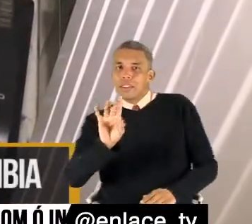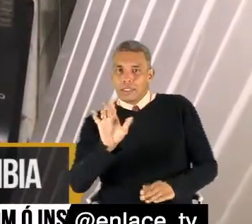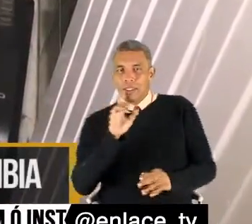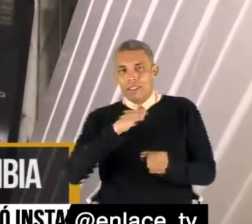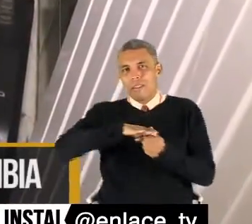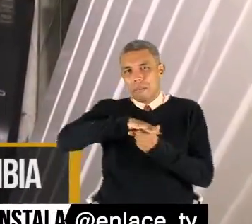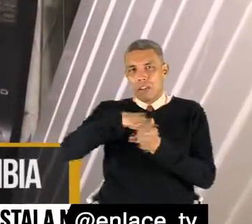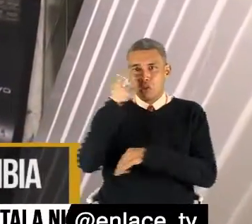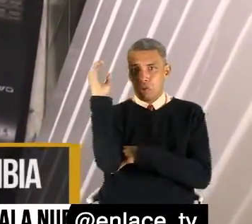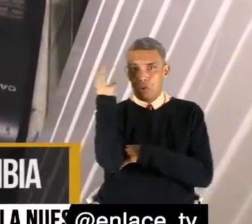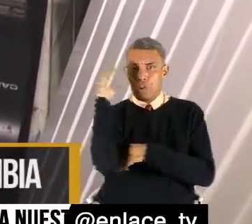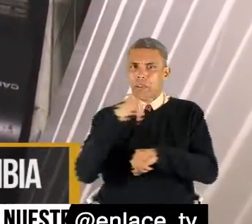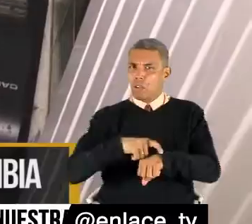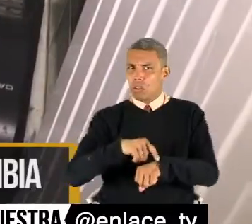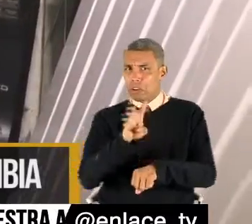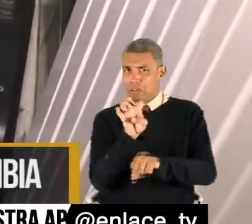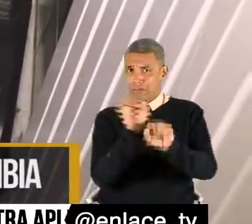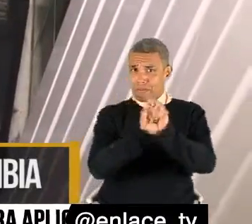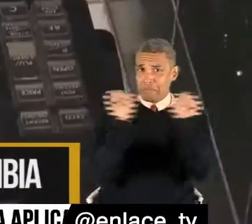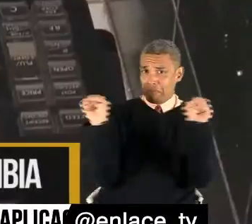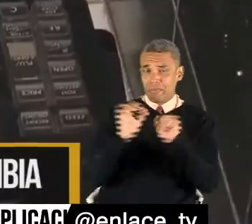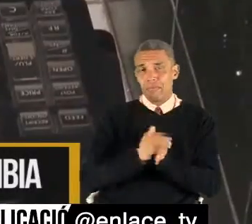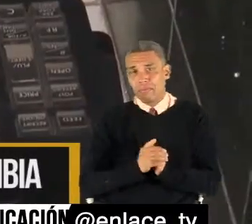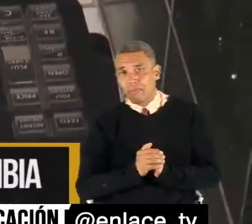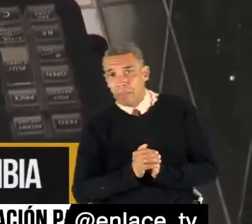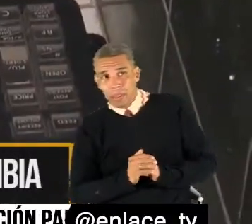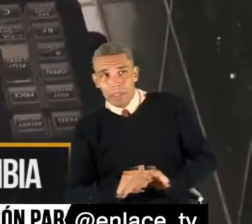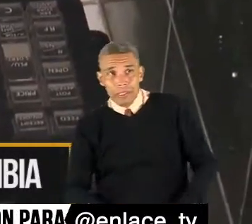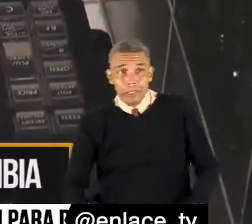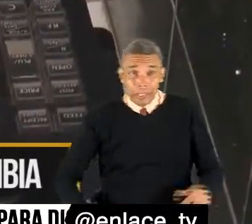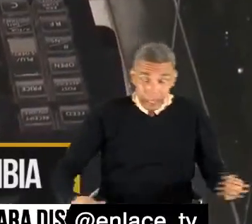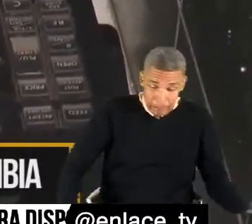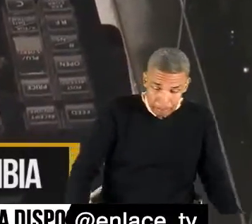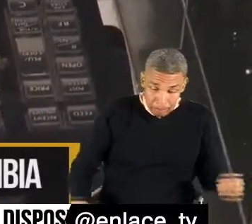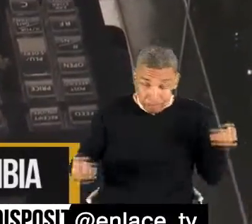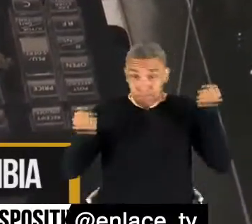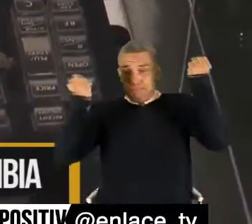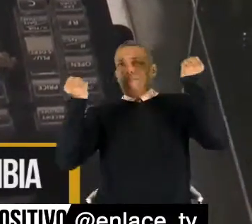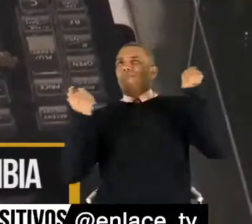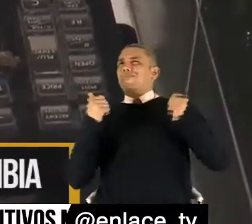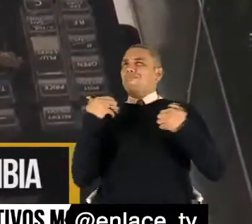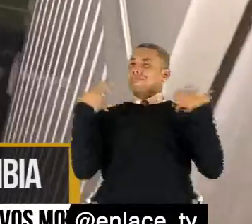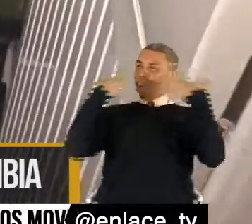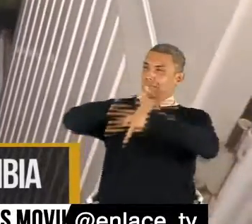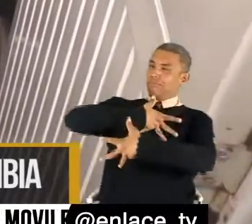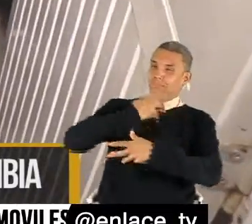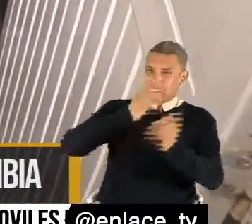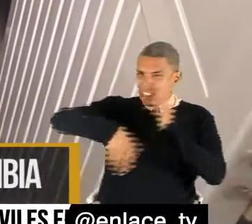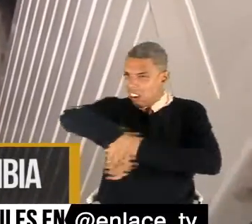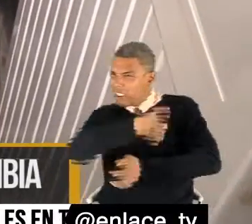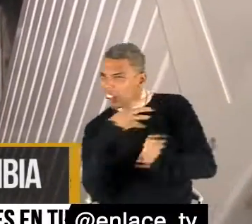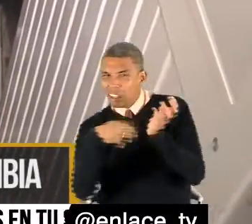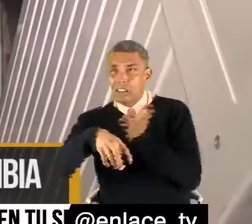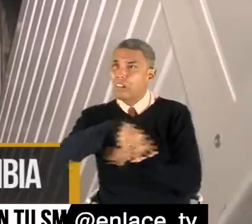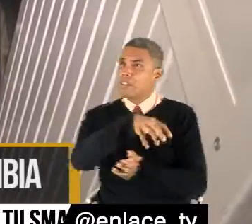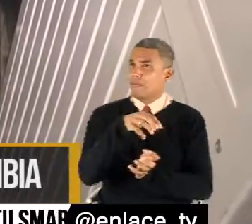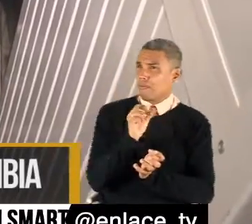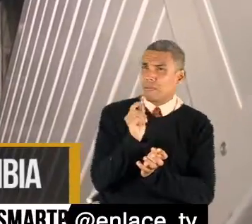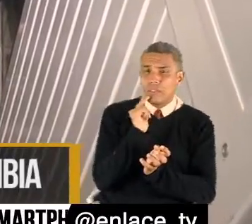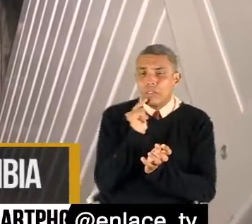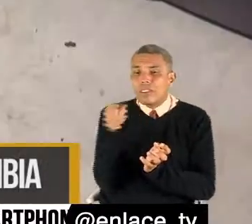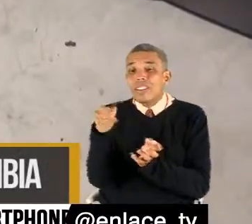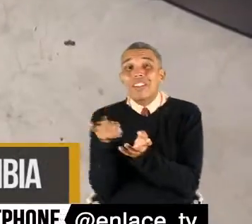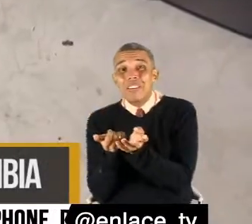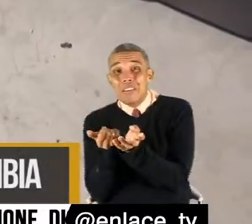las 9 de la mañana, cuando se disponían a abrir al público, se percataron de tecas rotas, desorden en el lugar y la no presencia de la caja